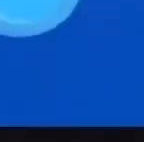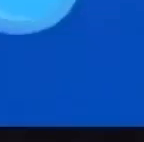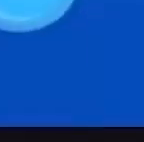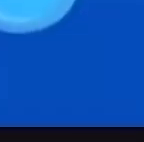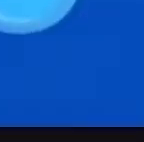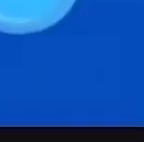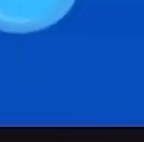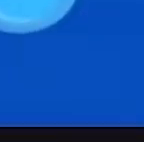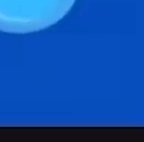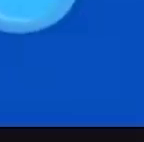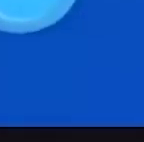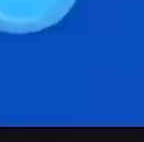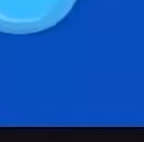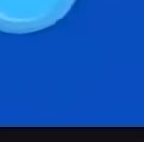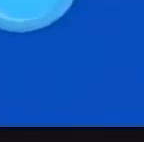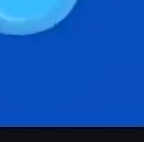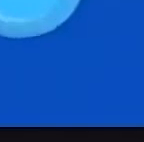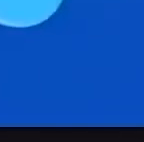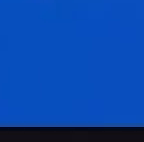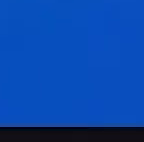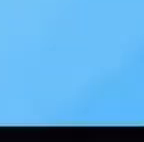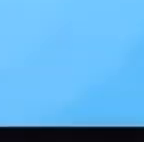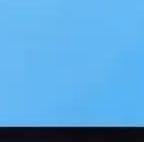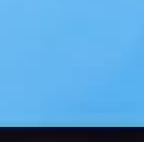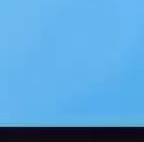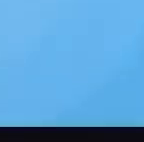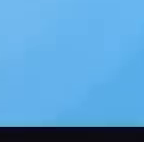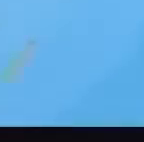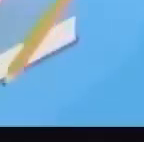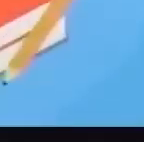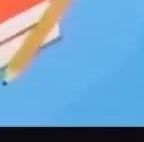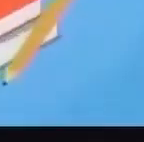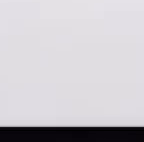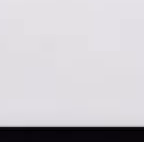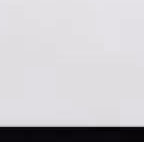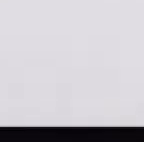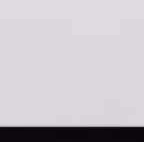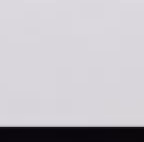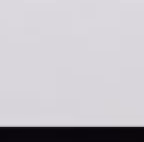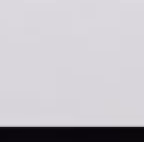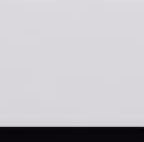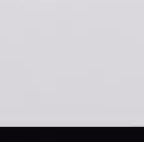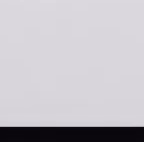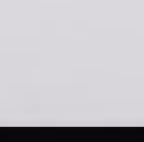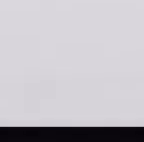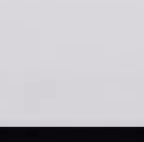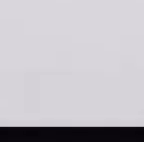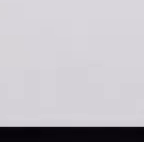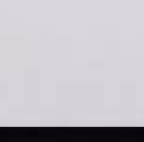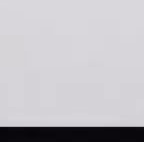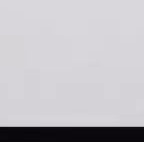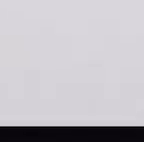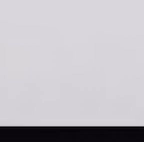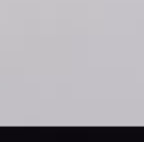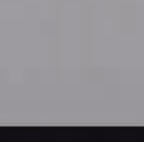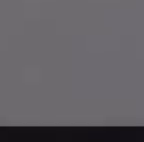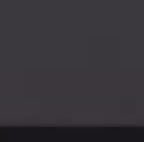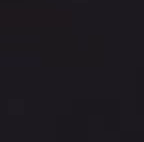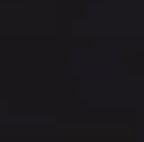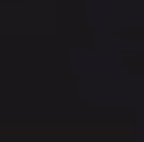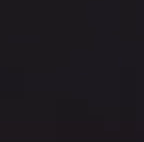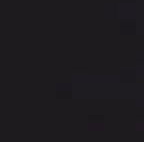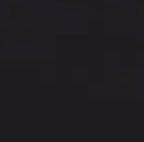las manos con agua y jabón frecuentemente. Ministerio de Educación, Gobierno de Guatemala.